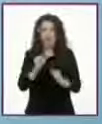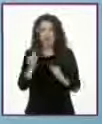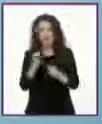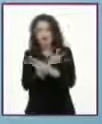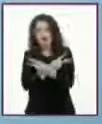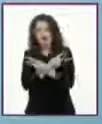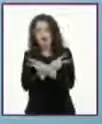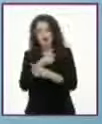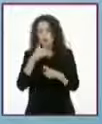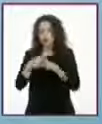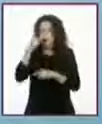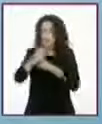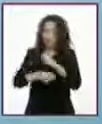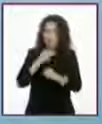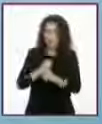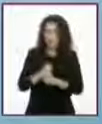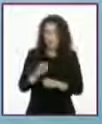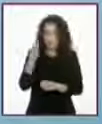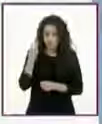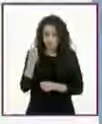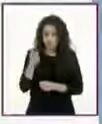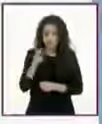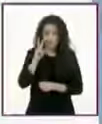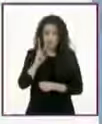como causa de una determinada conclusión.